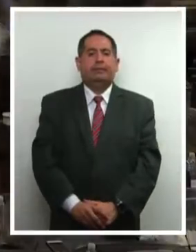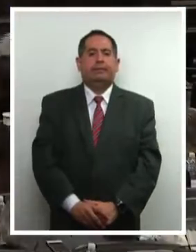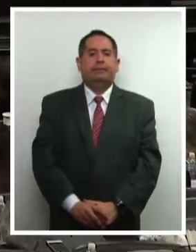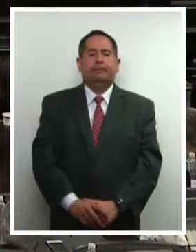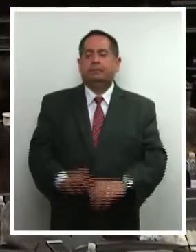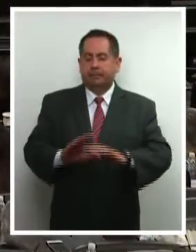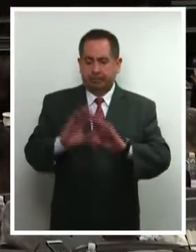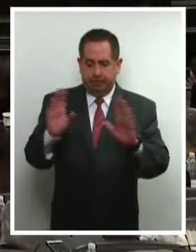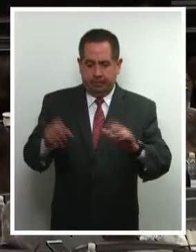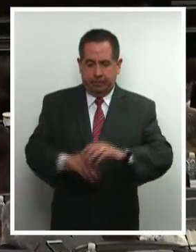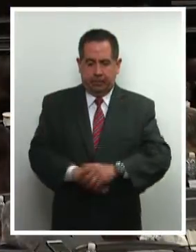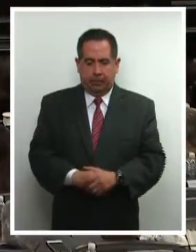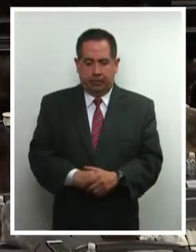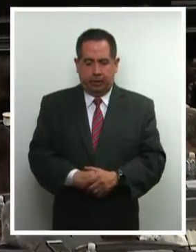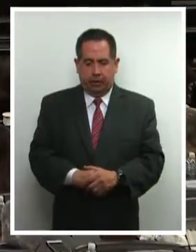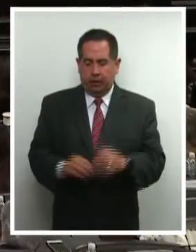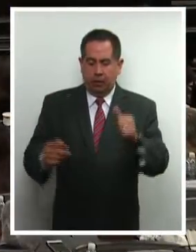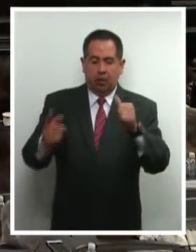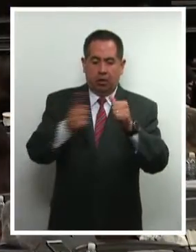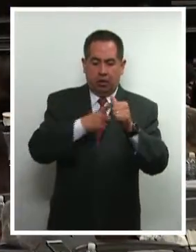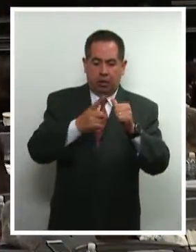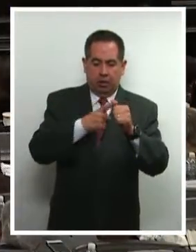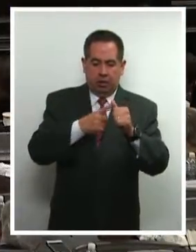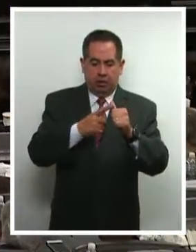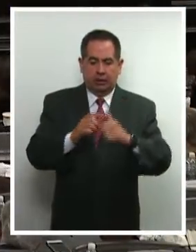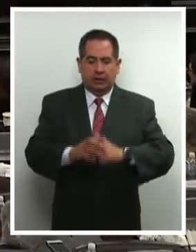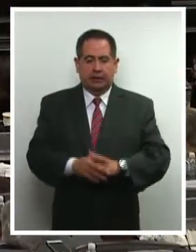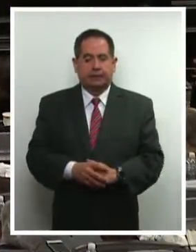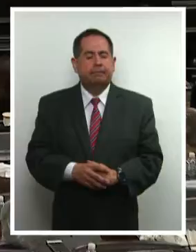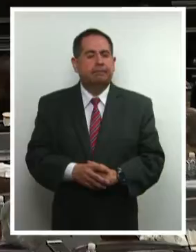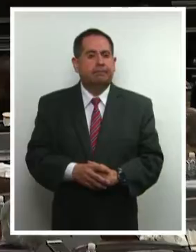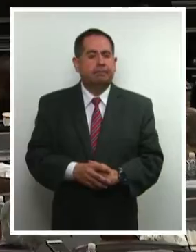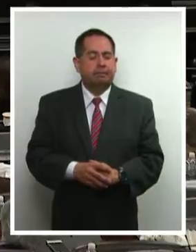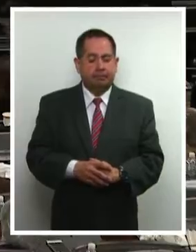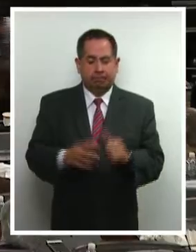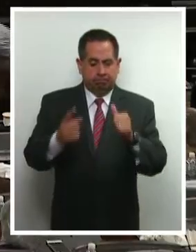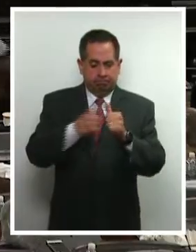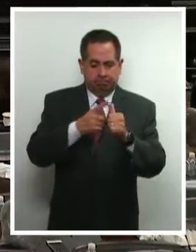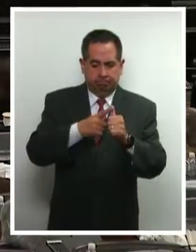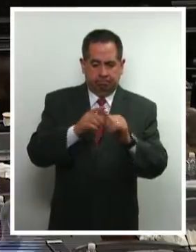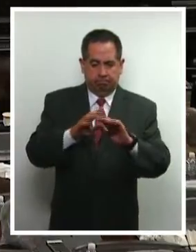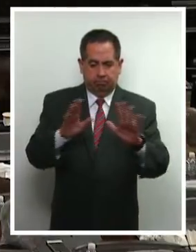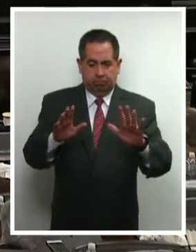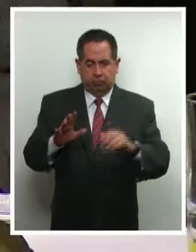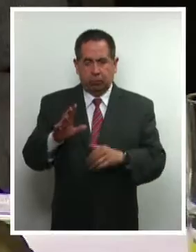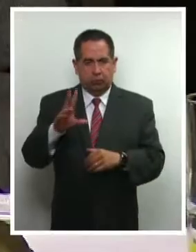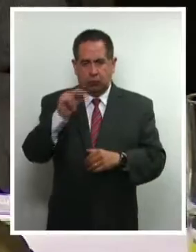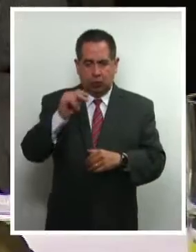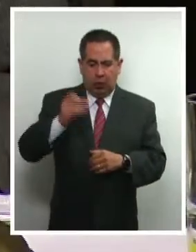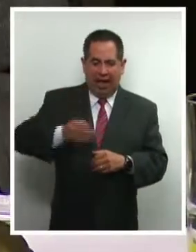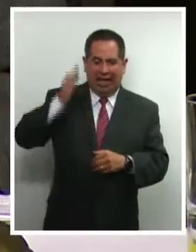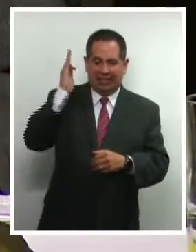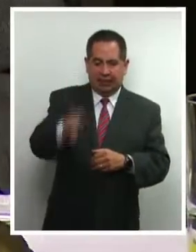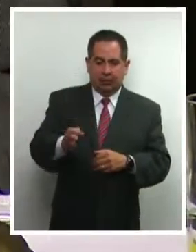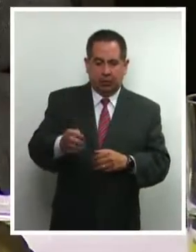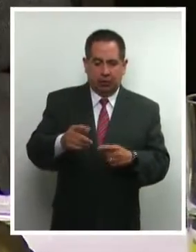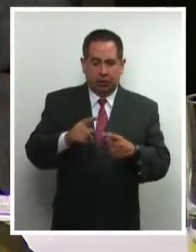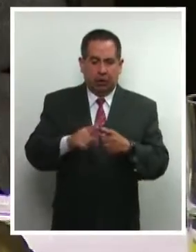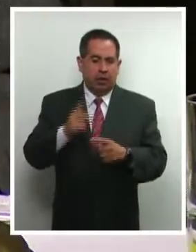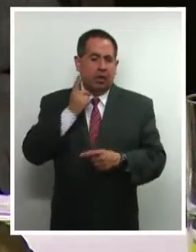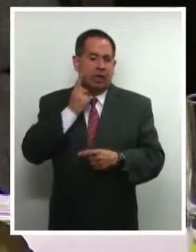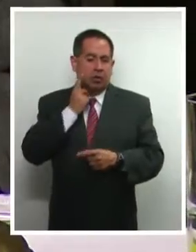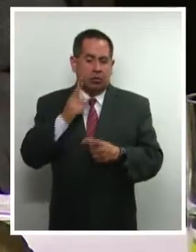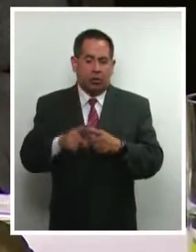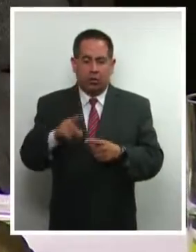Bien, yo en primer lugar debo de señalar que de ninguna manera acepto lo señalado por el